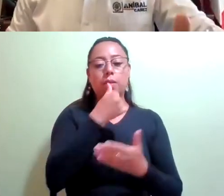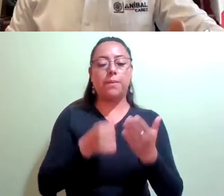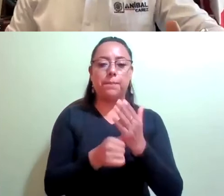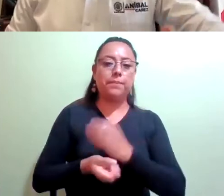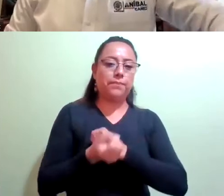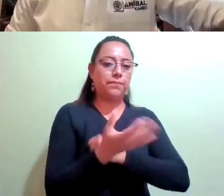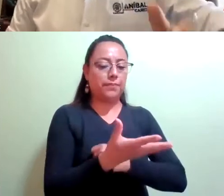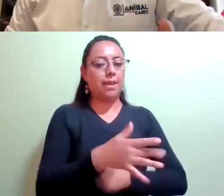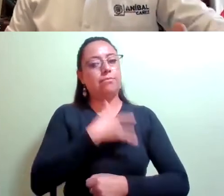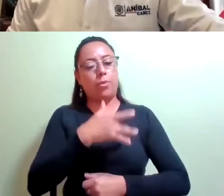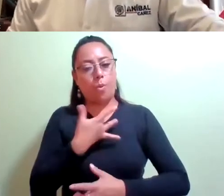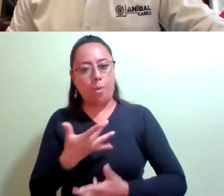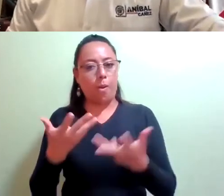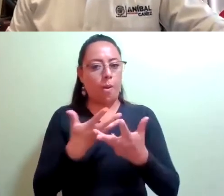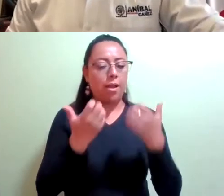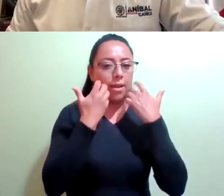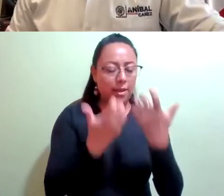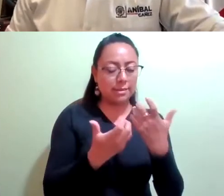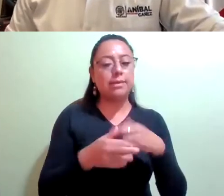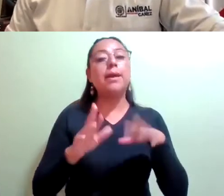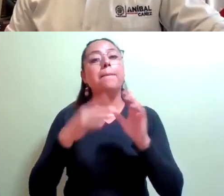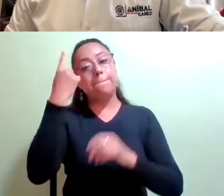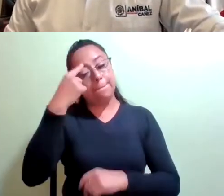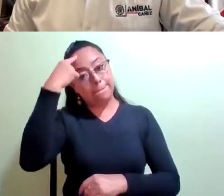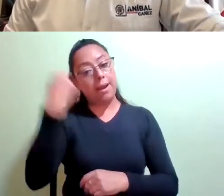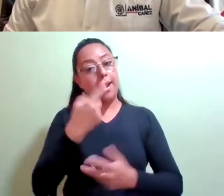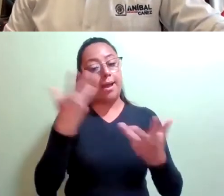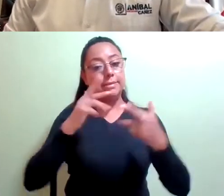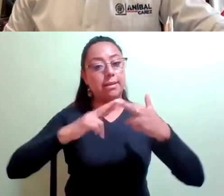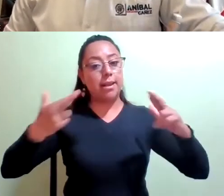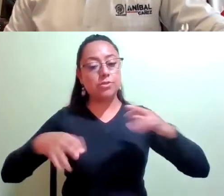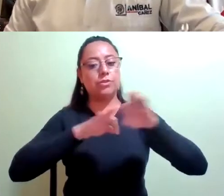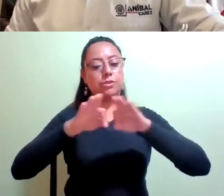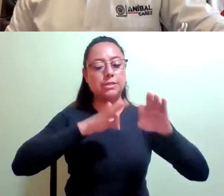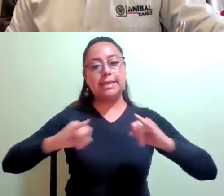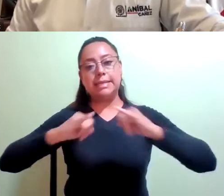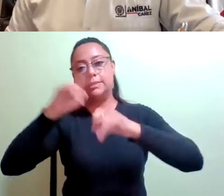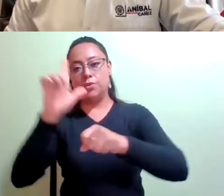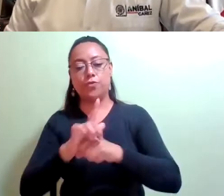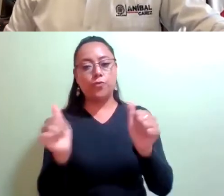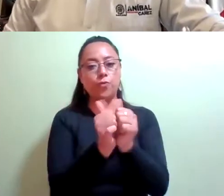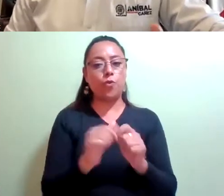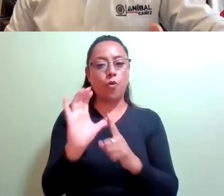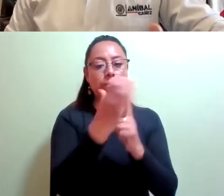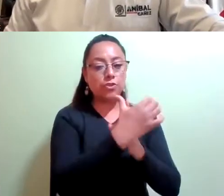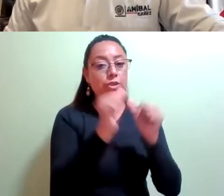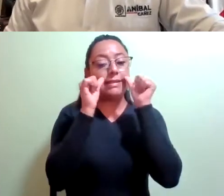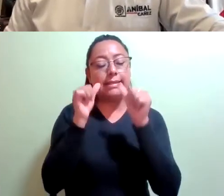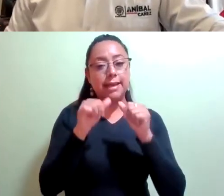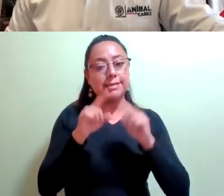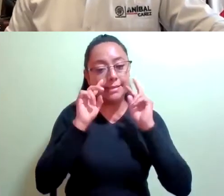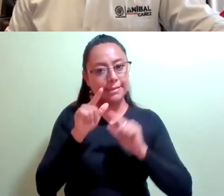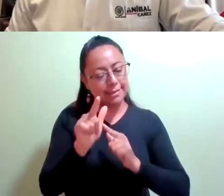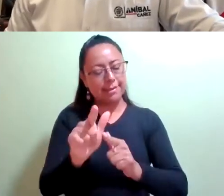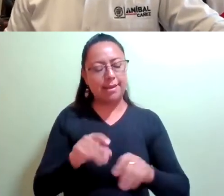crear relaciones de trabajo interinstitucionales con las comisiones de seguimiento de la Agenda 2030 en